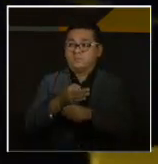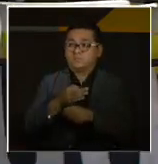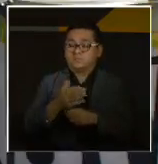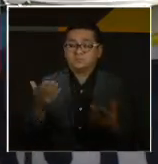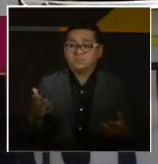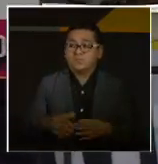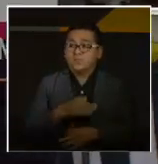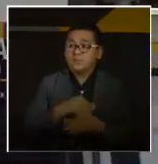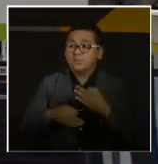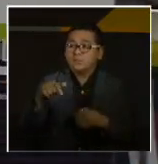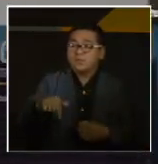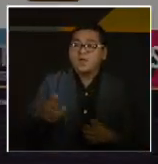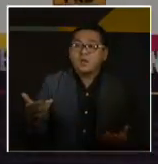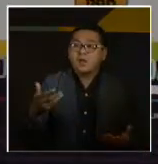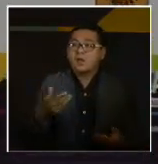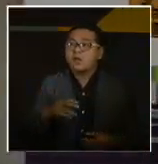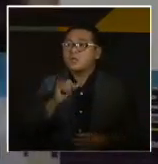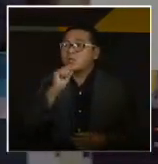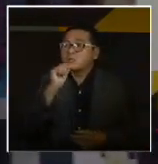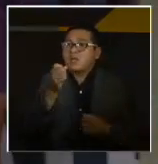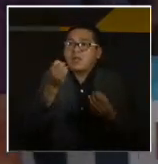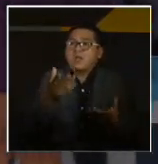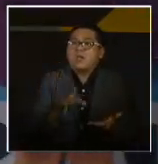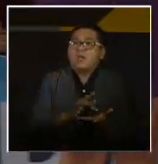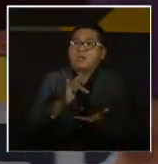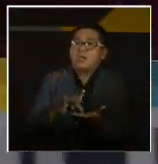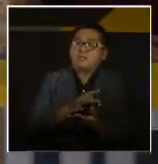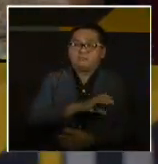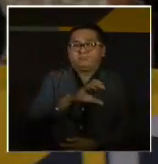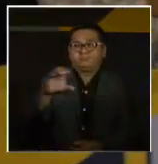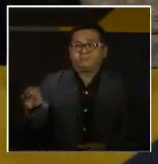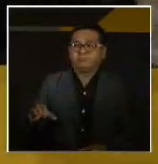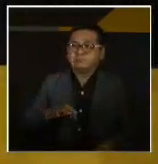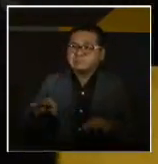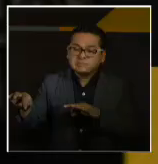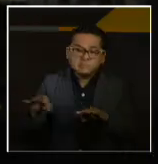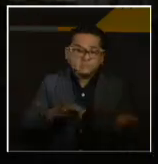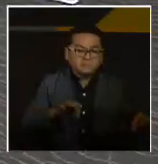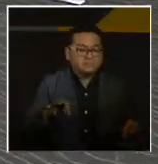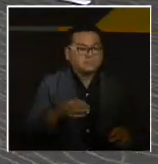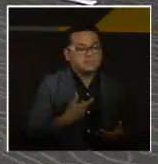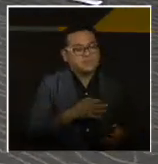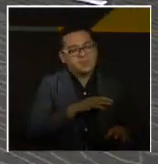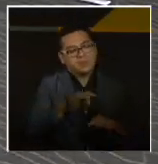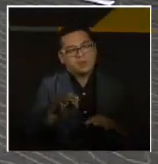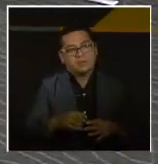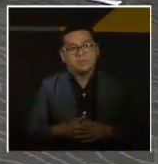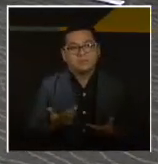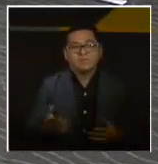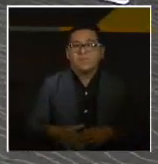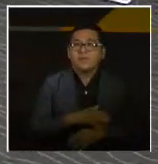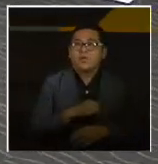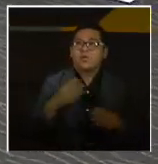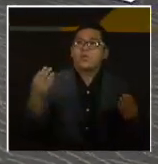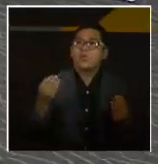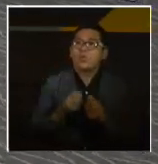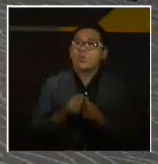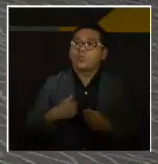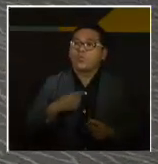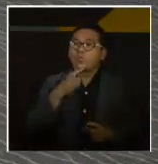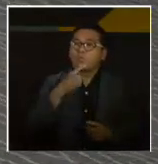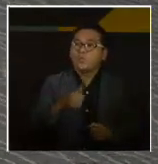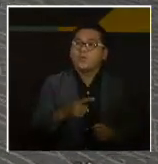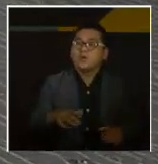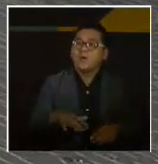en que lo que tenemos que hacer es no darles apoyo al campo. Tenemos que trabajar con el campo. Tenemos que estar junto a ellos. Tenemos